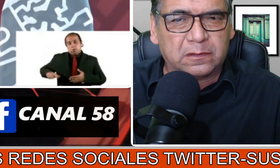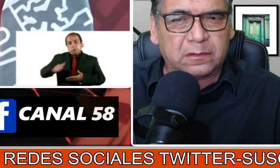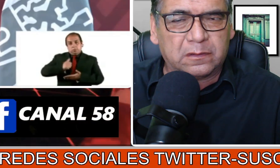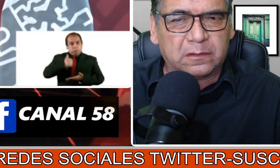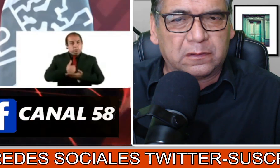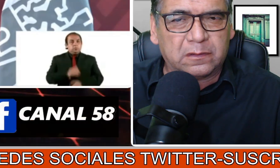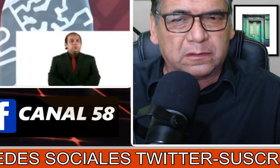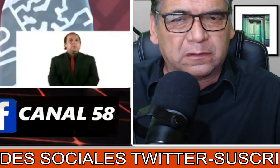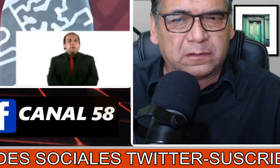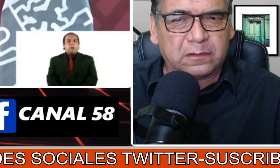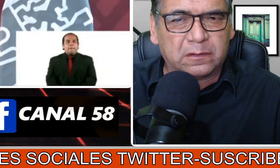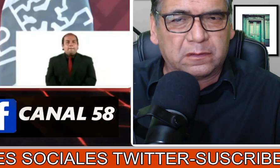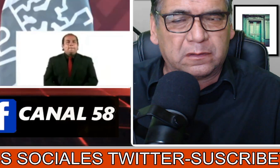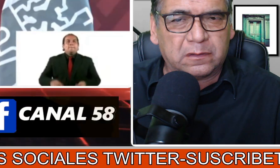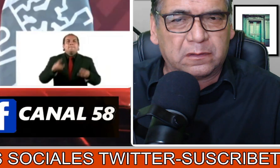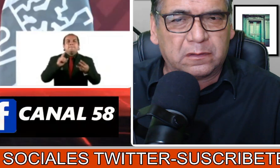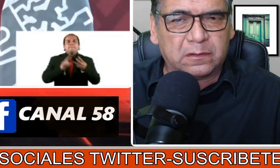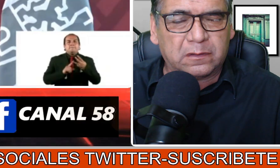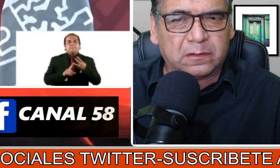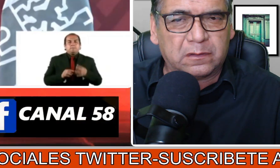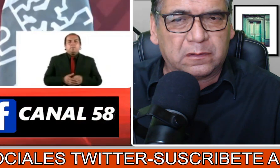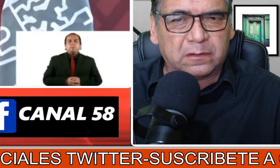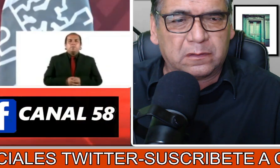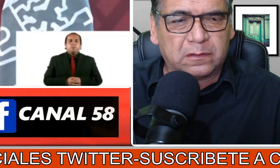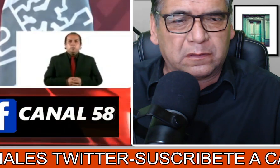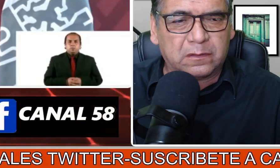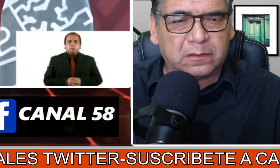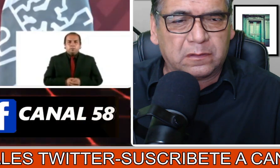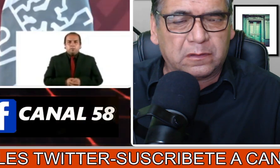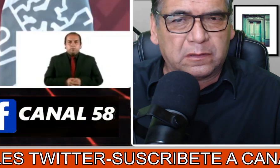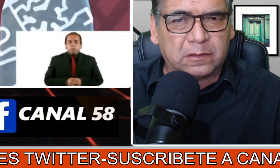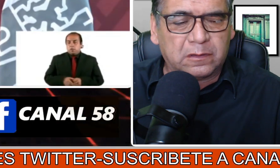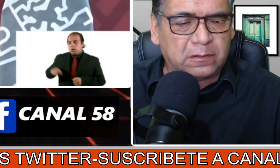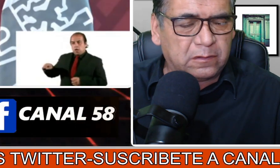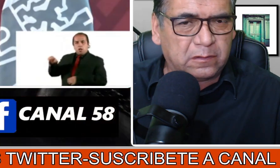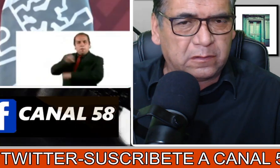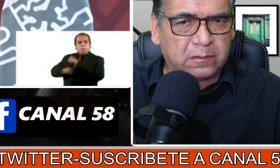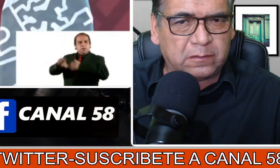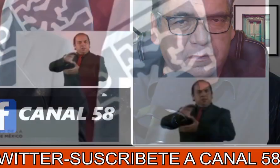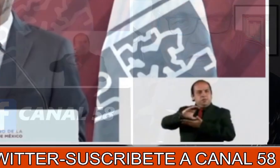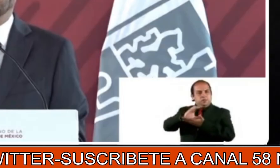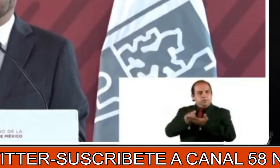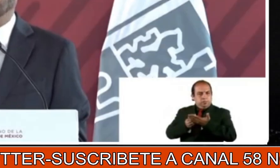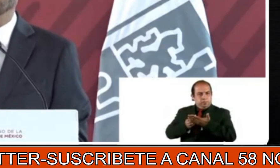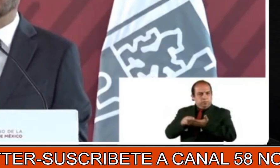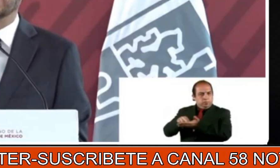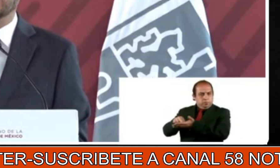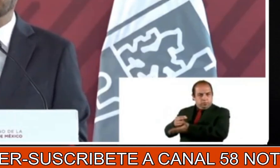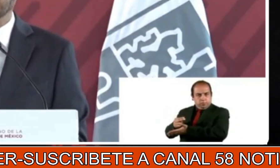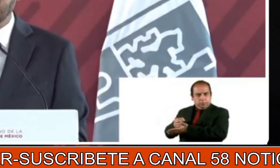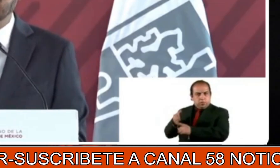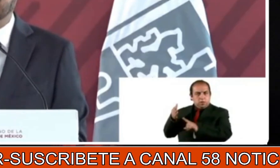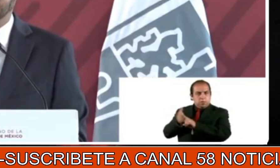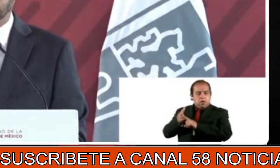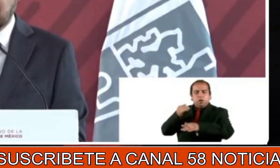ciudad. En tercer lugar, diríamos, se contrató a la empresa DNB para ahondar